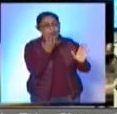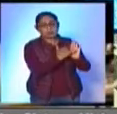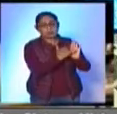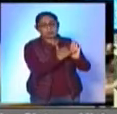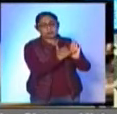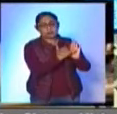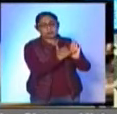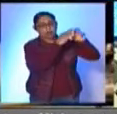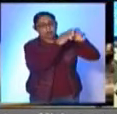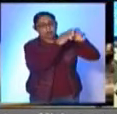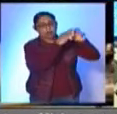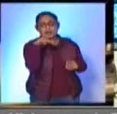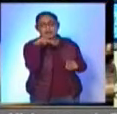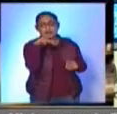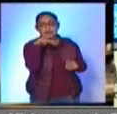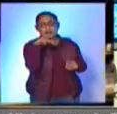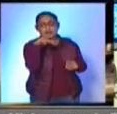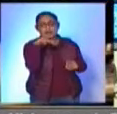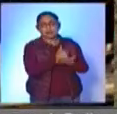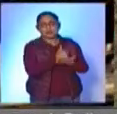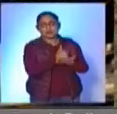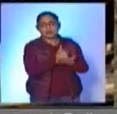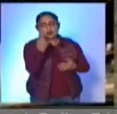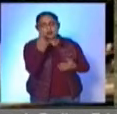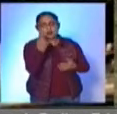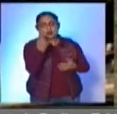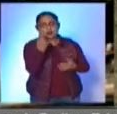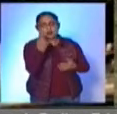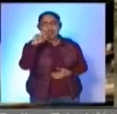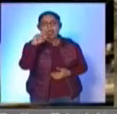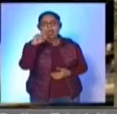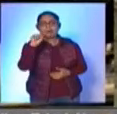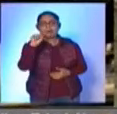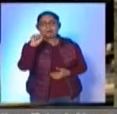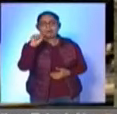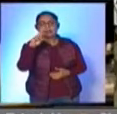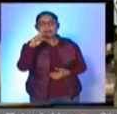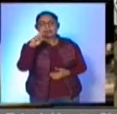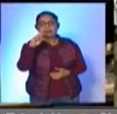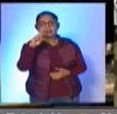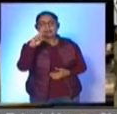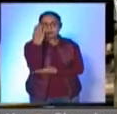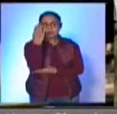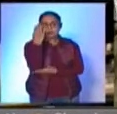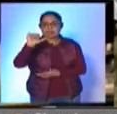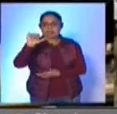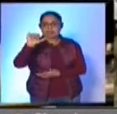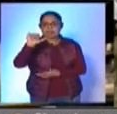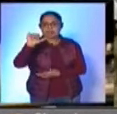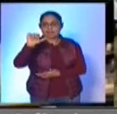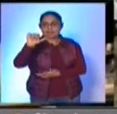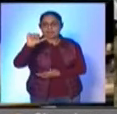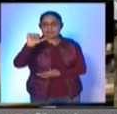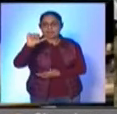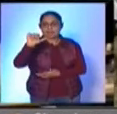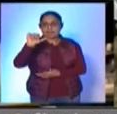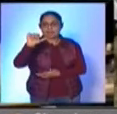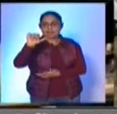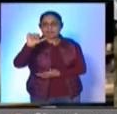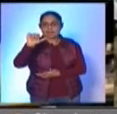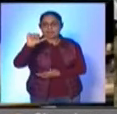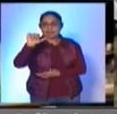Pino Azul bajo el nombre Campestre Puerta del Bosque AC. Nosotros vamos a seguir defendiendo esto y, muchachos, medios